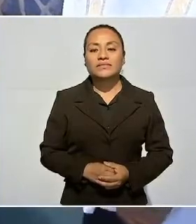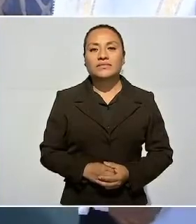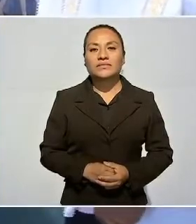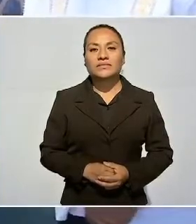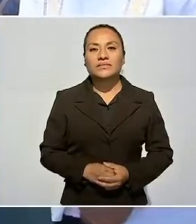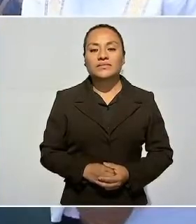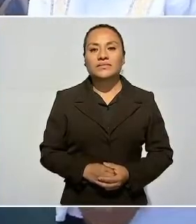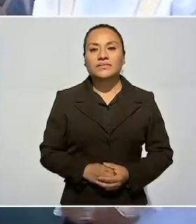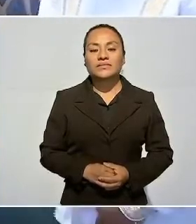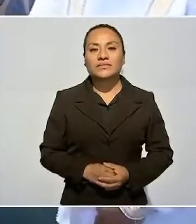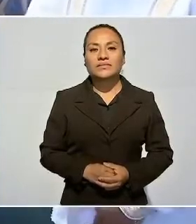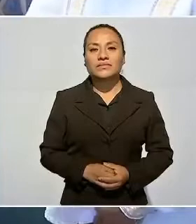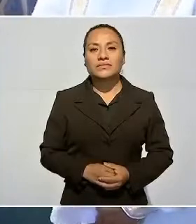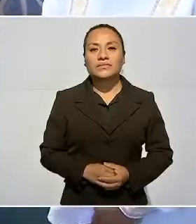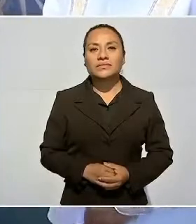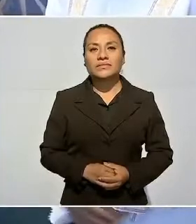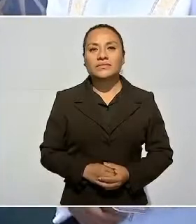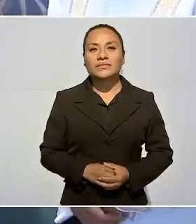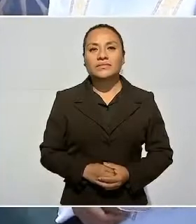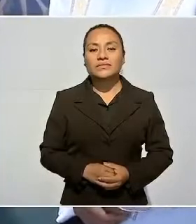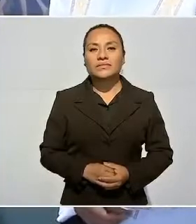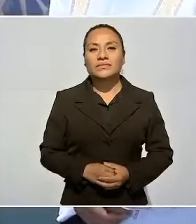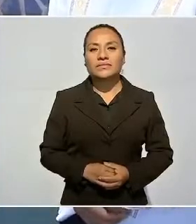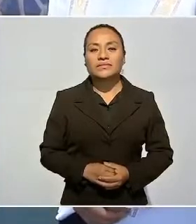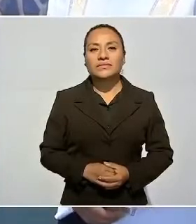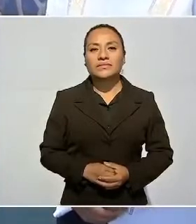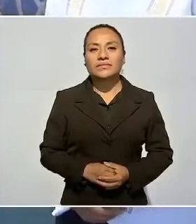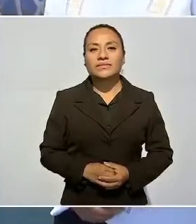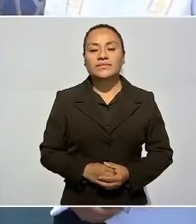¿no quieres? Sí, bueno, por favor.